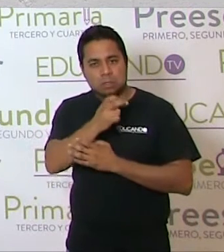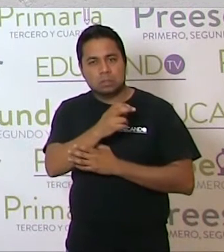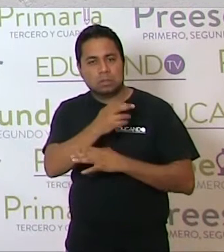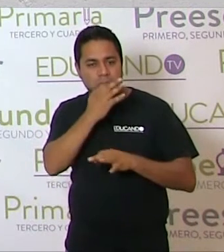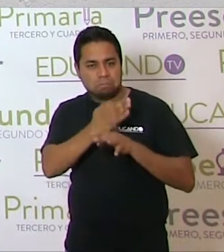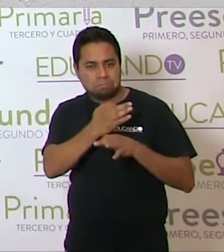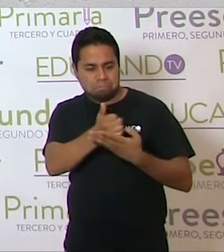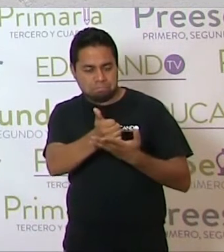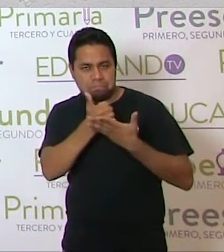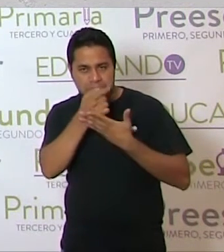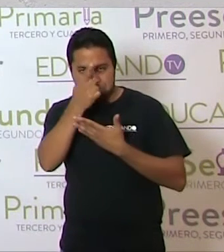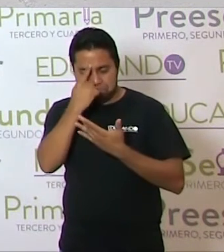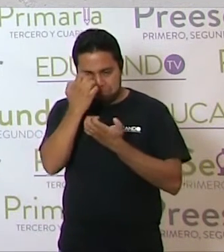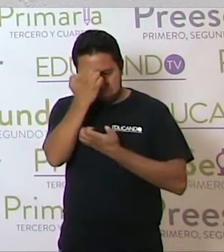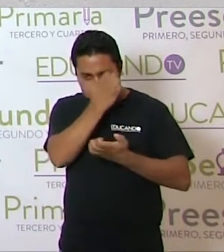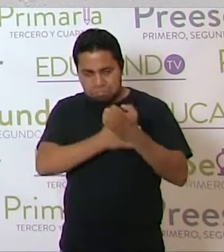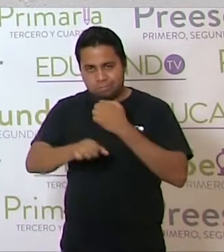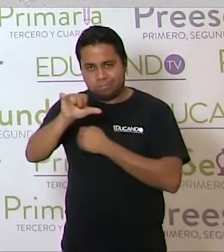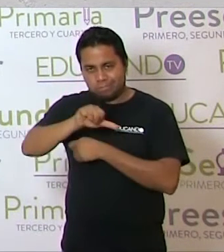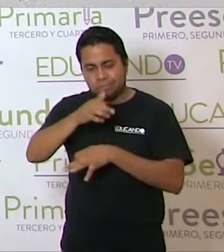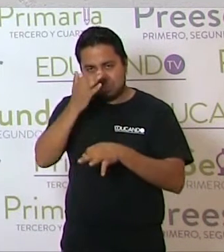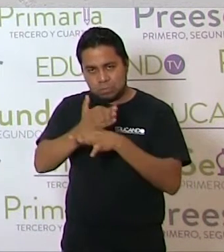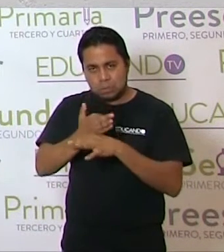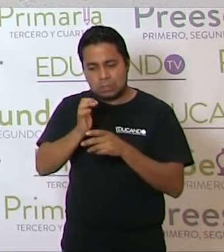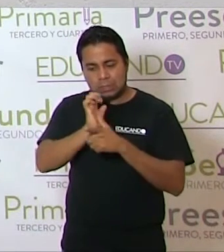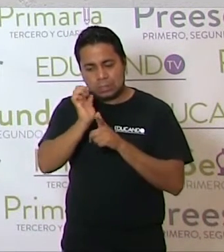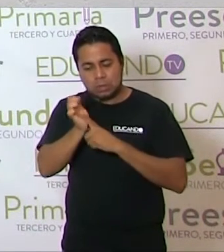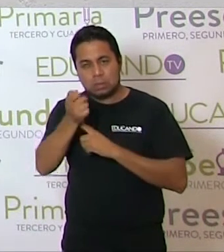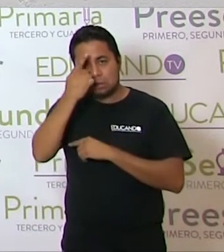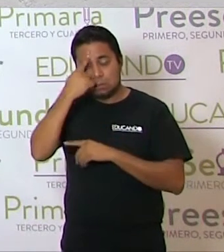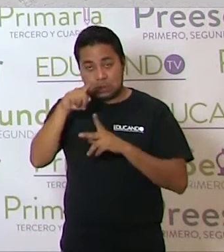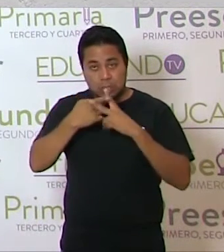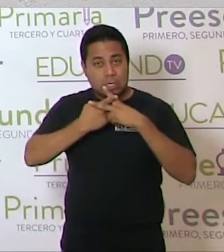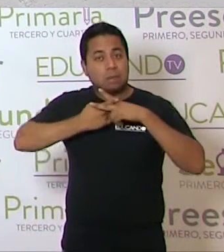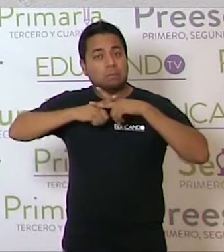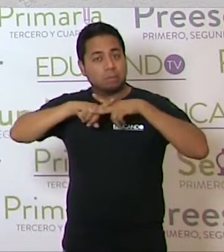analizar hoy entonces para empezar